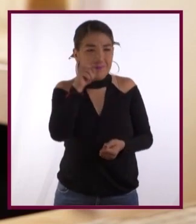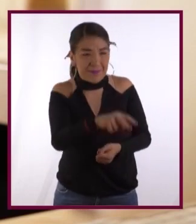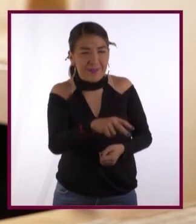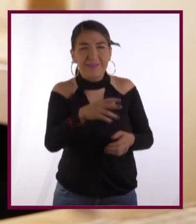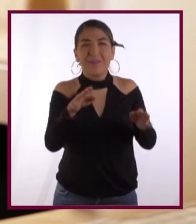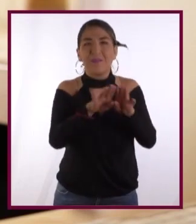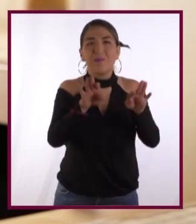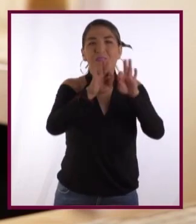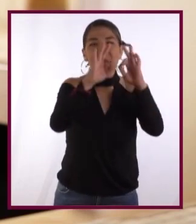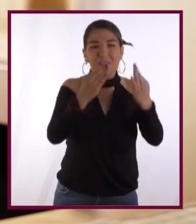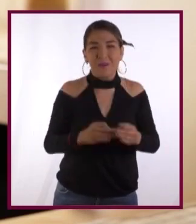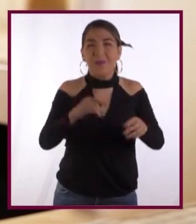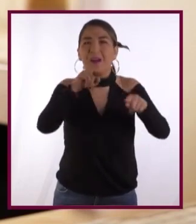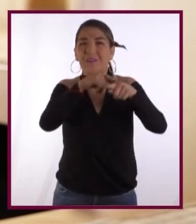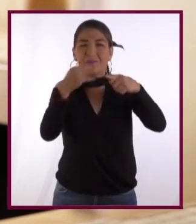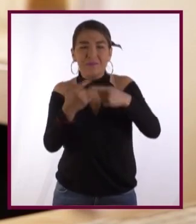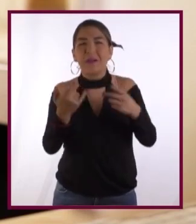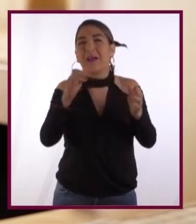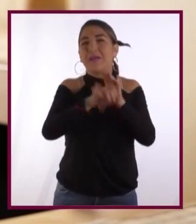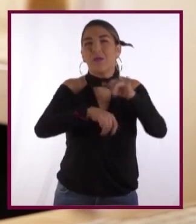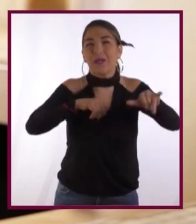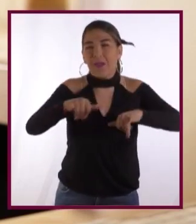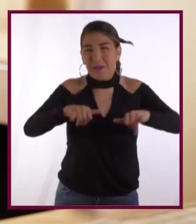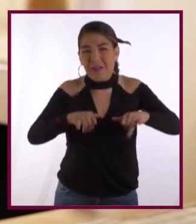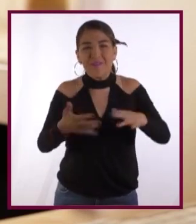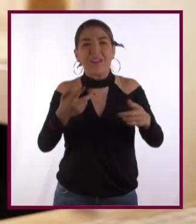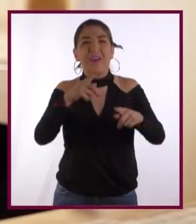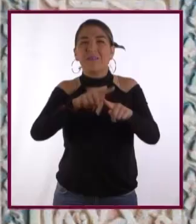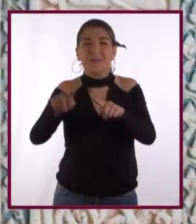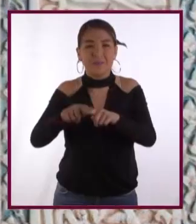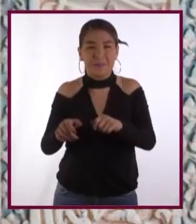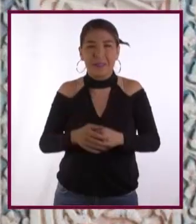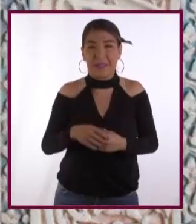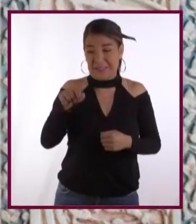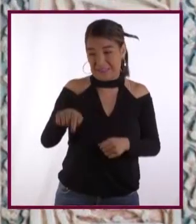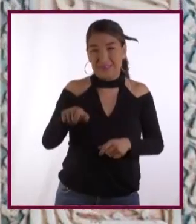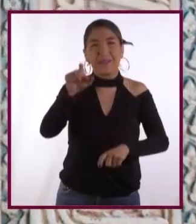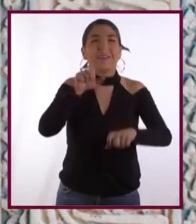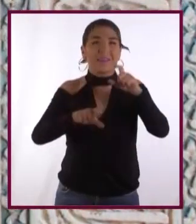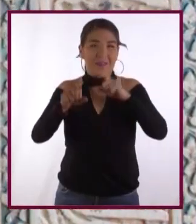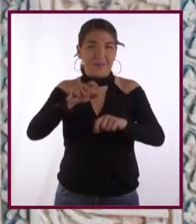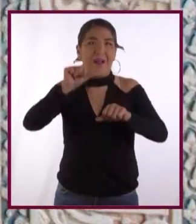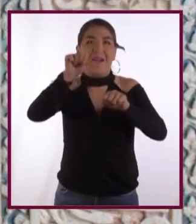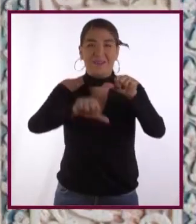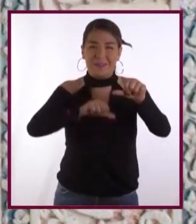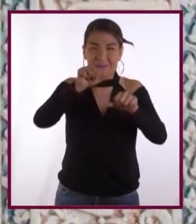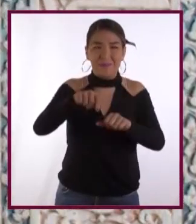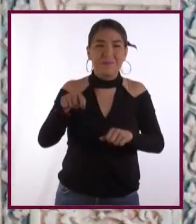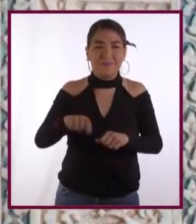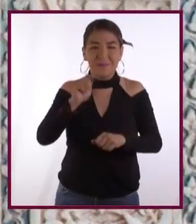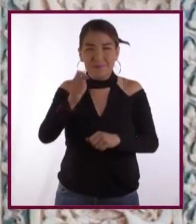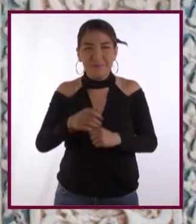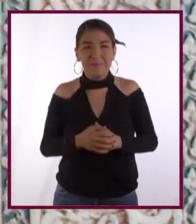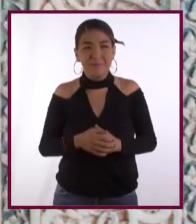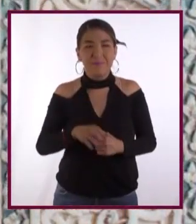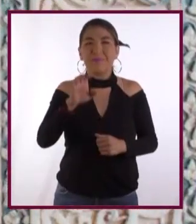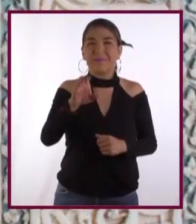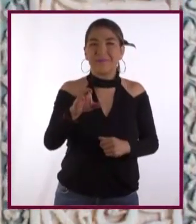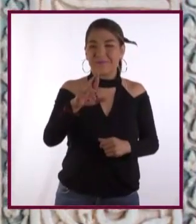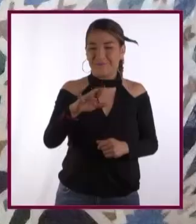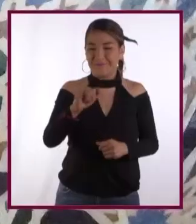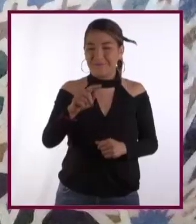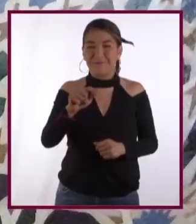de teselaciones? Por ejemplo, en la geografía o en alguna otra. Pues esta es la química, particularmente